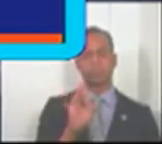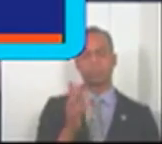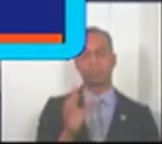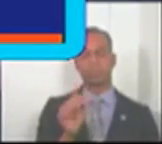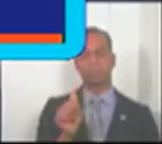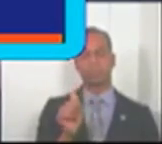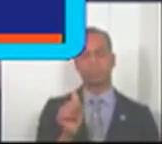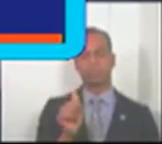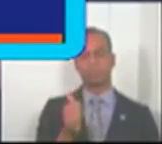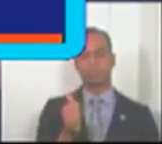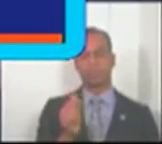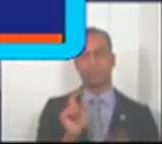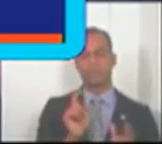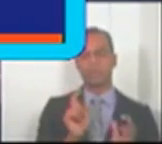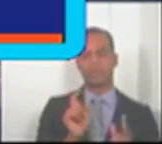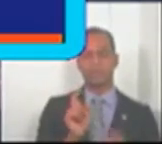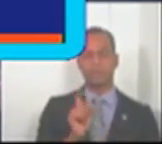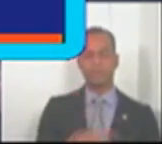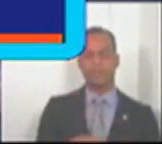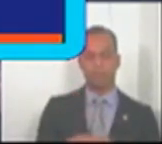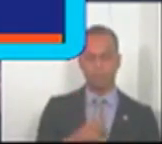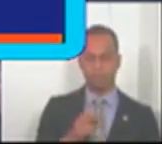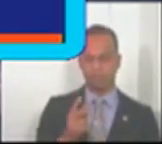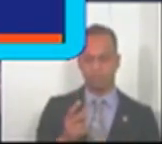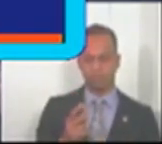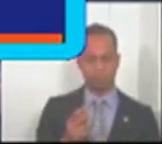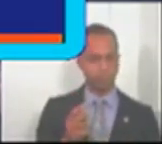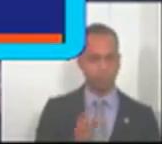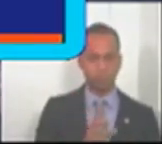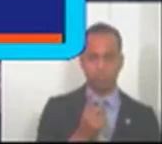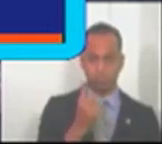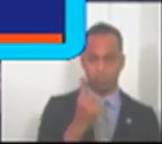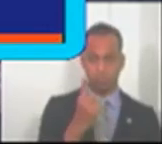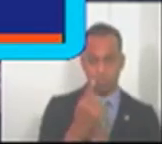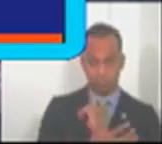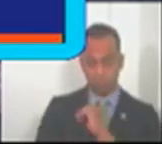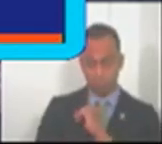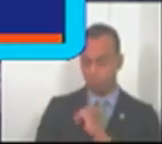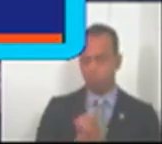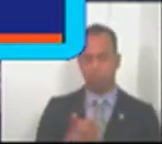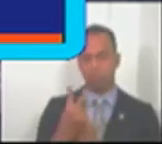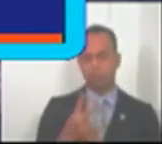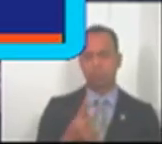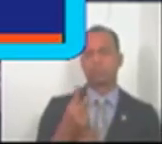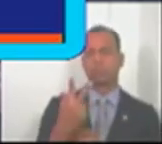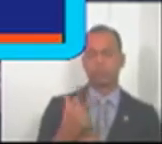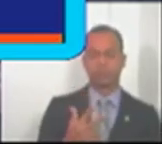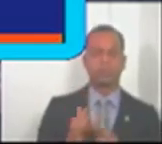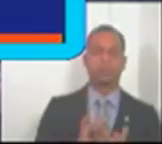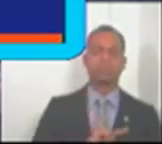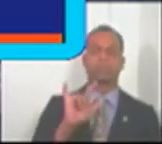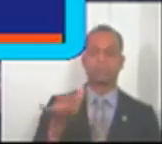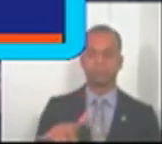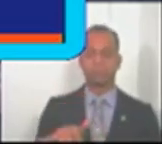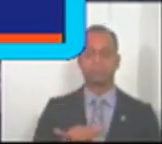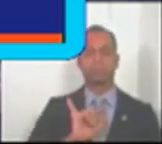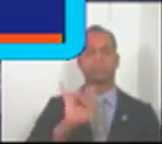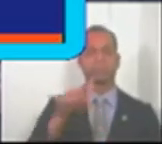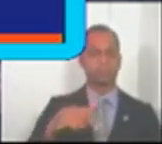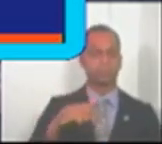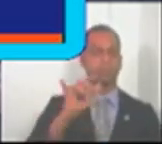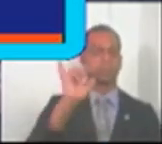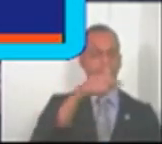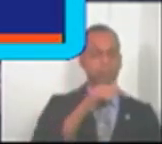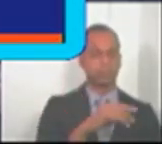Y nunca visitando un solo país, o casi nunca, visitando 2 o 3. Ese ritmo